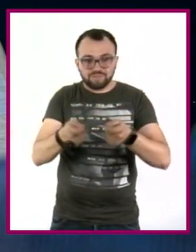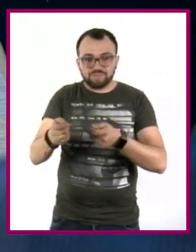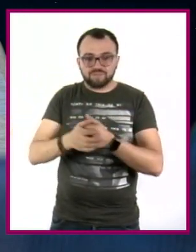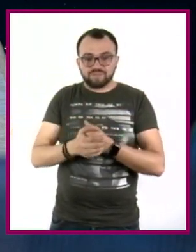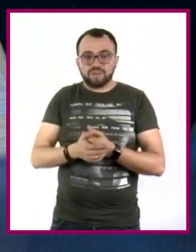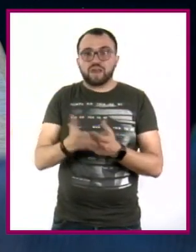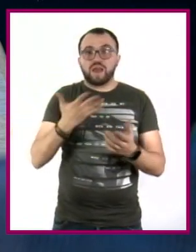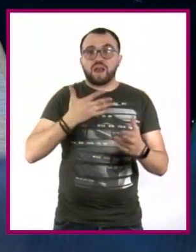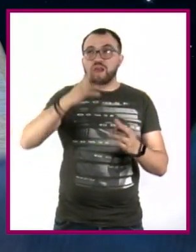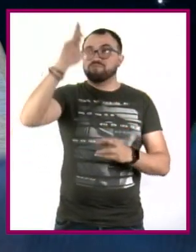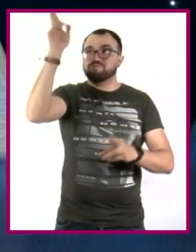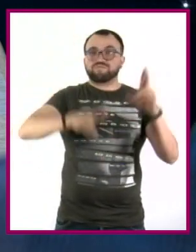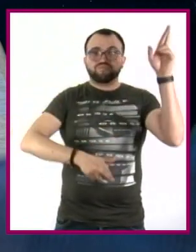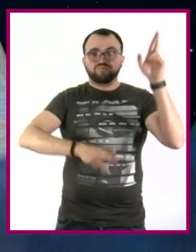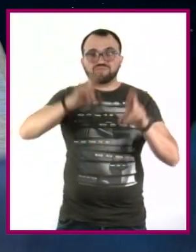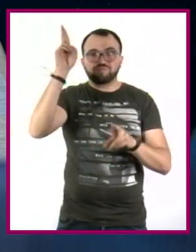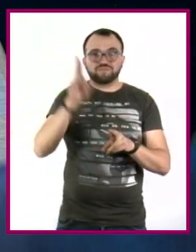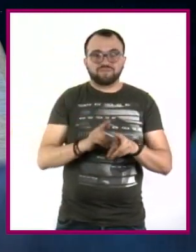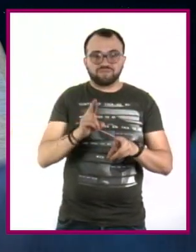rayos cósmicos